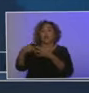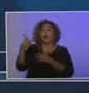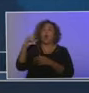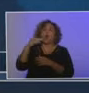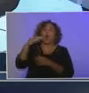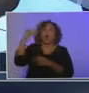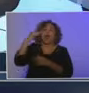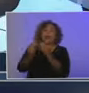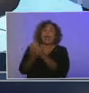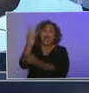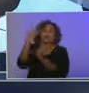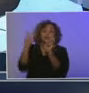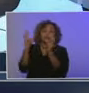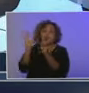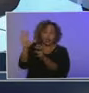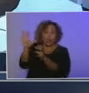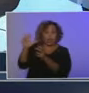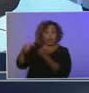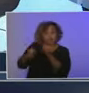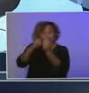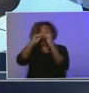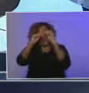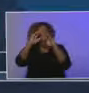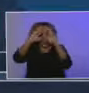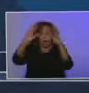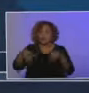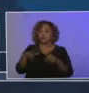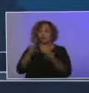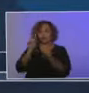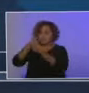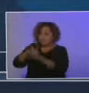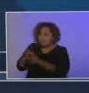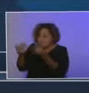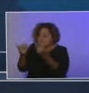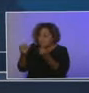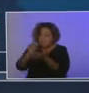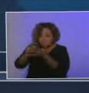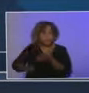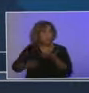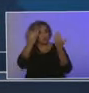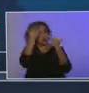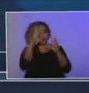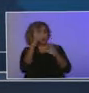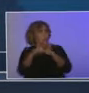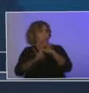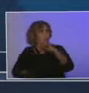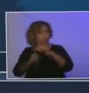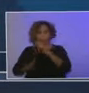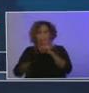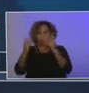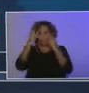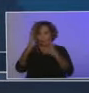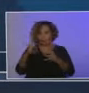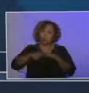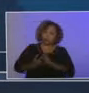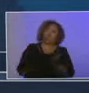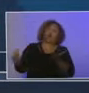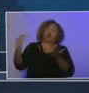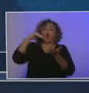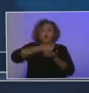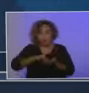pedir solicitudes a todo el mundo. ¿Qué pasó con la información que había? No sé, de momento desapareció y se tuvo que empezar de cero.